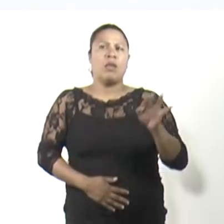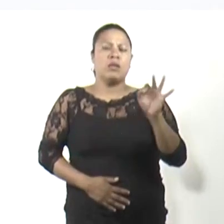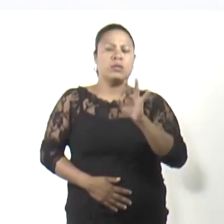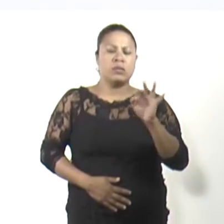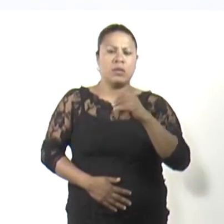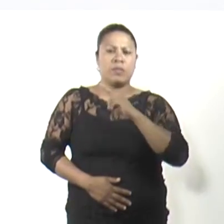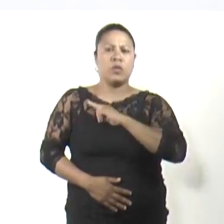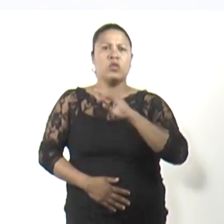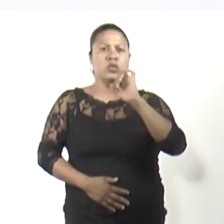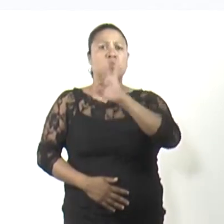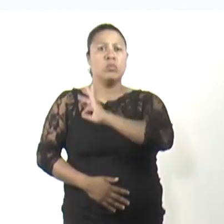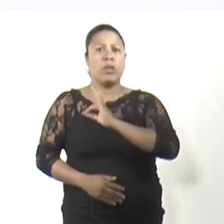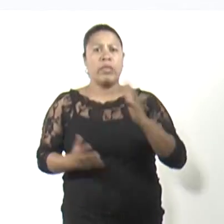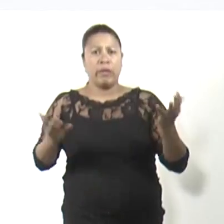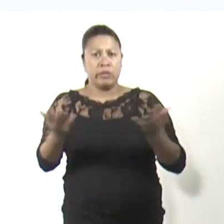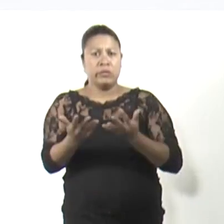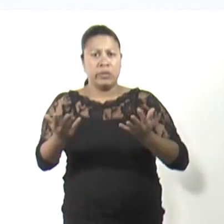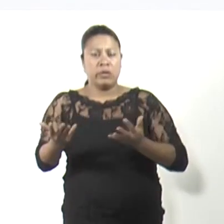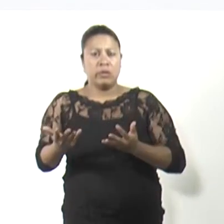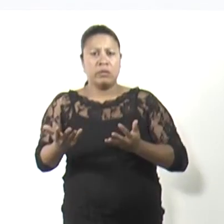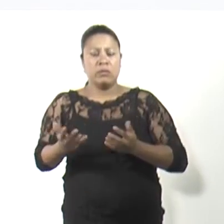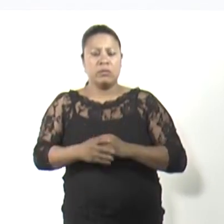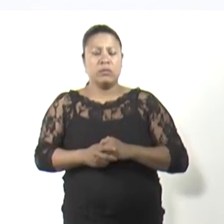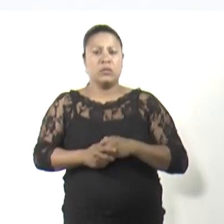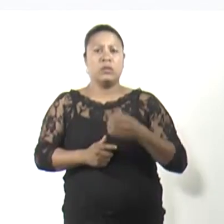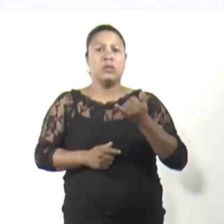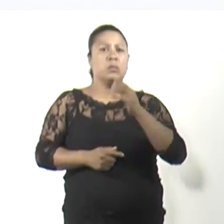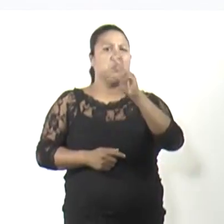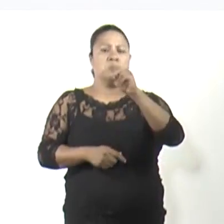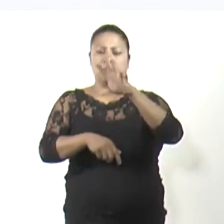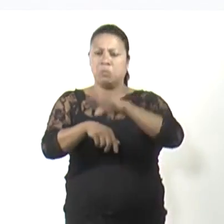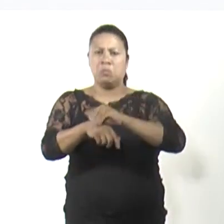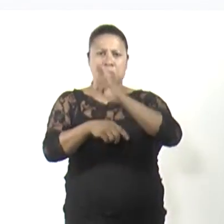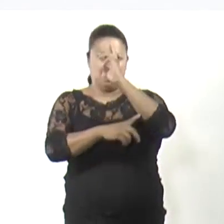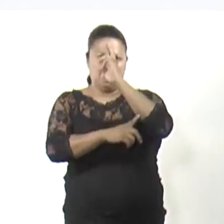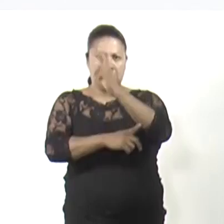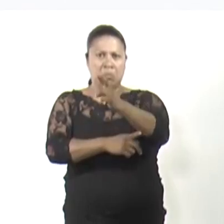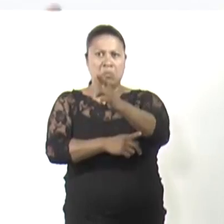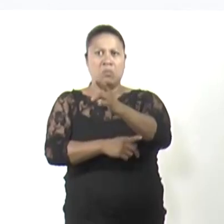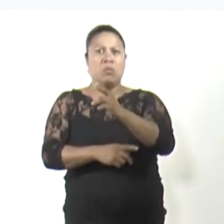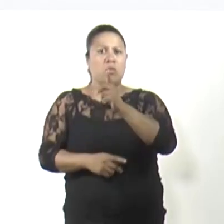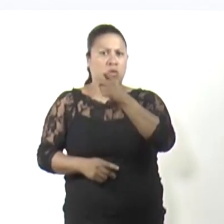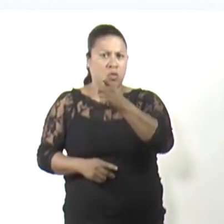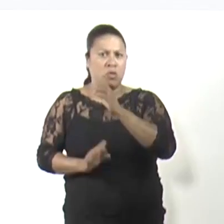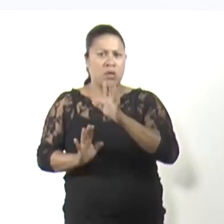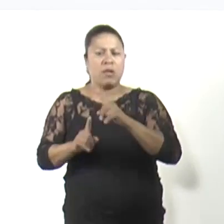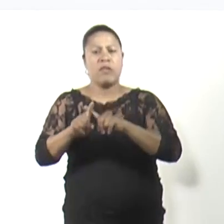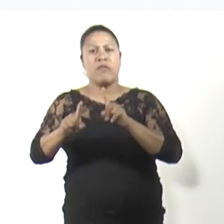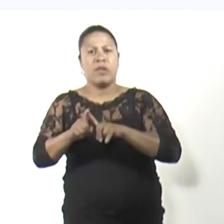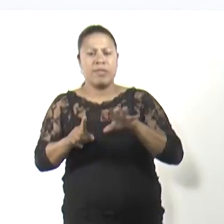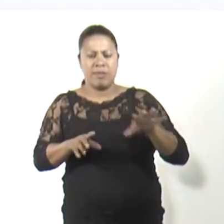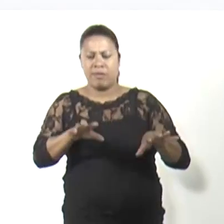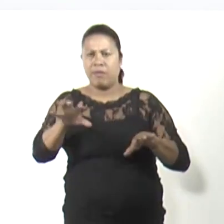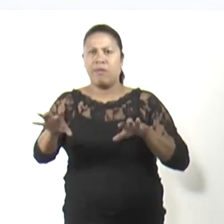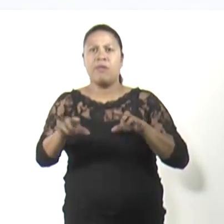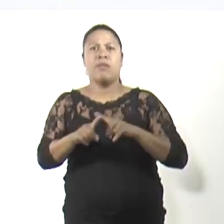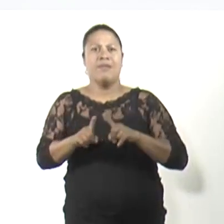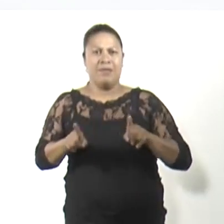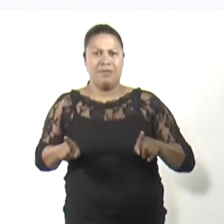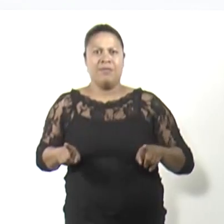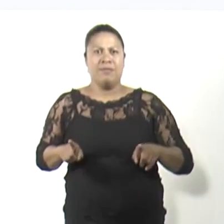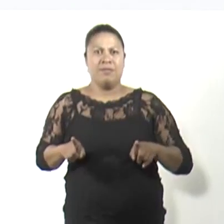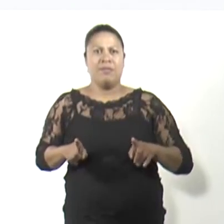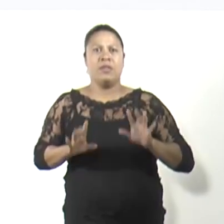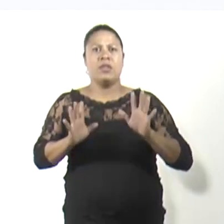está permitido y de lo que está prohibido, ya vamos entrando en materia. Ya